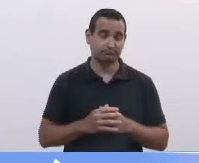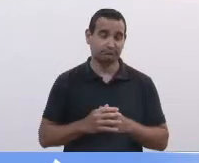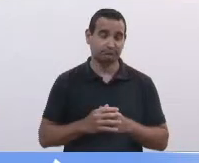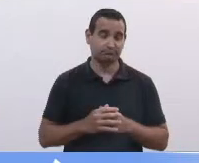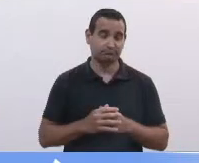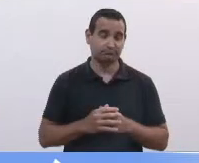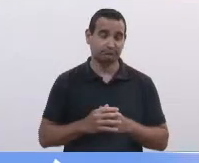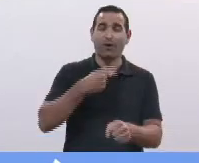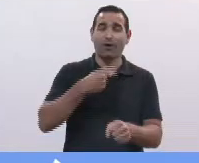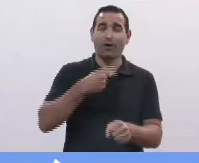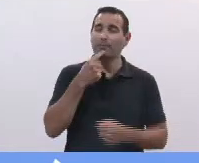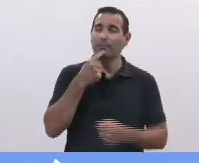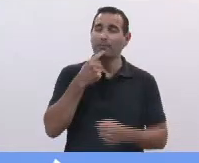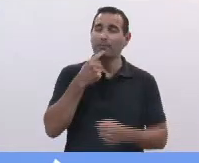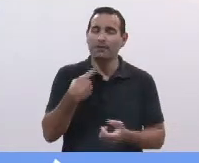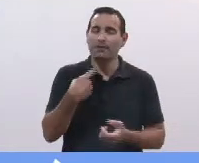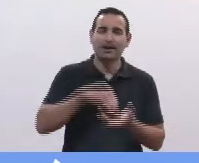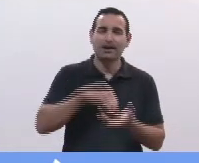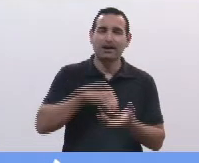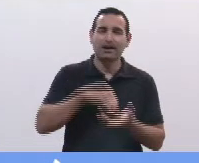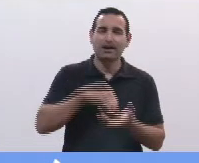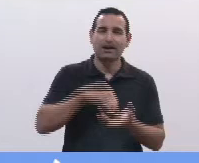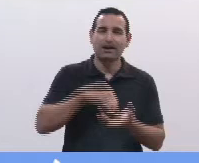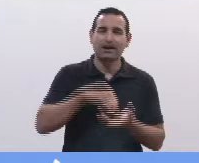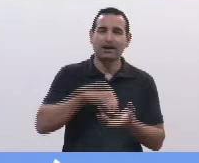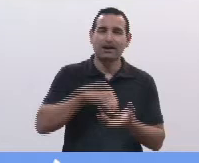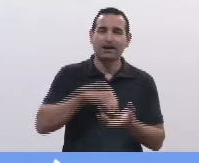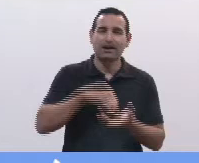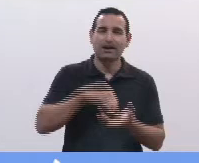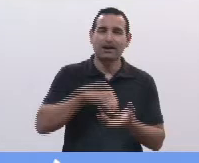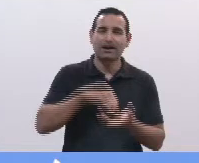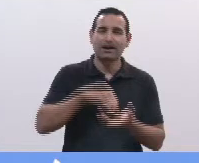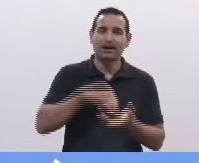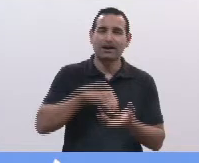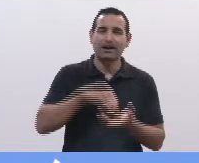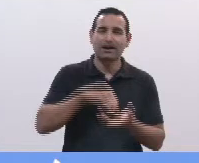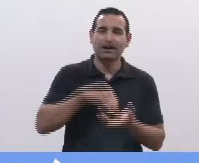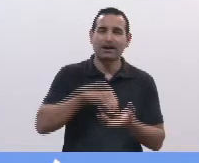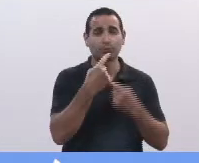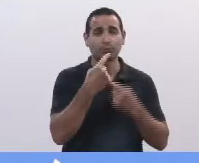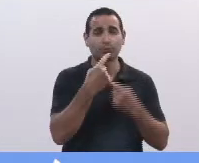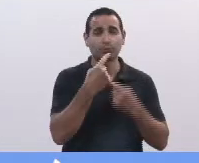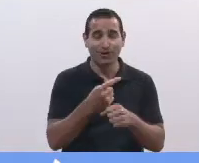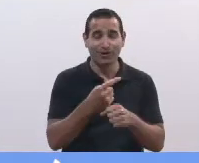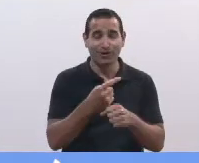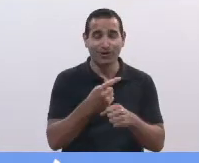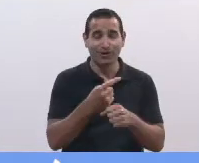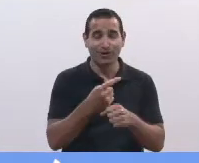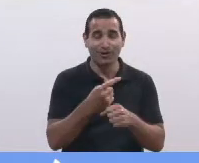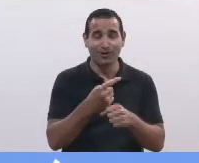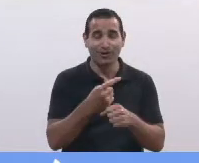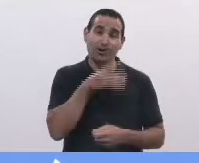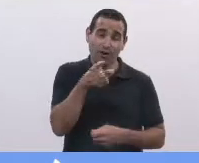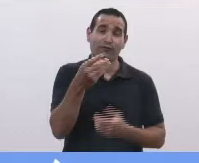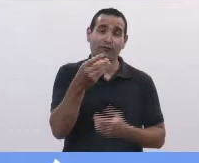Lamentablemente no pudimos repreguntar, como tampoco le pudimos hacer preguntas a la licenciada Marcó del Pont. La verdad que sería bueno que cuando